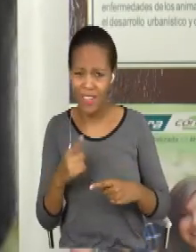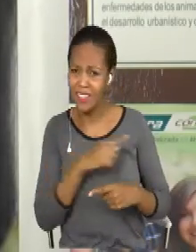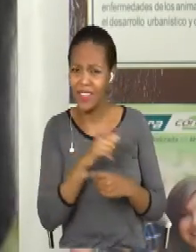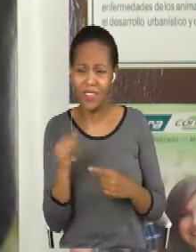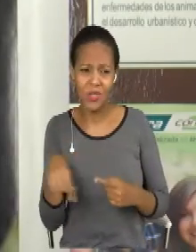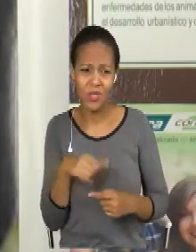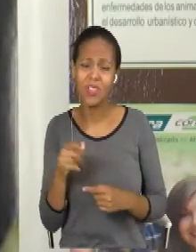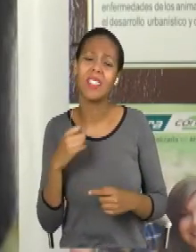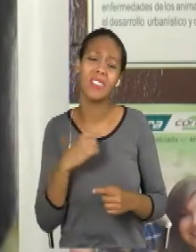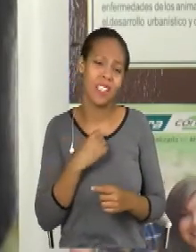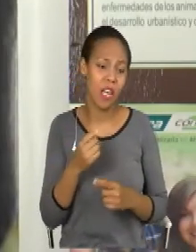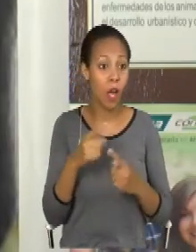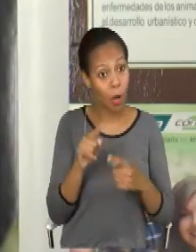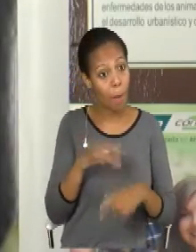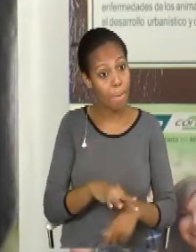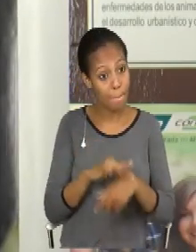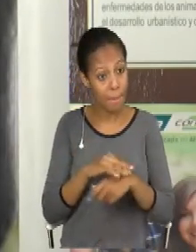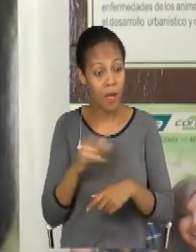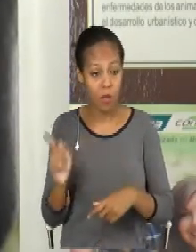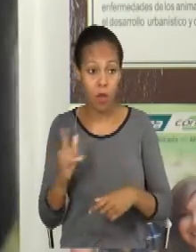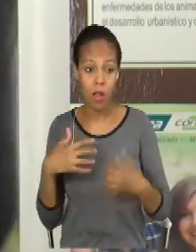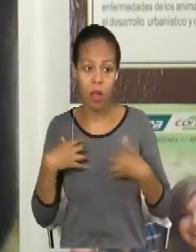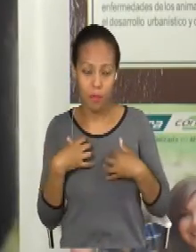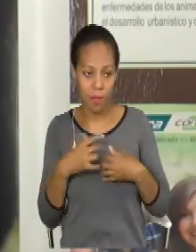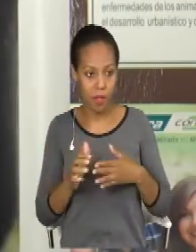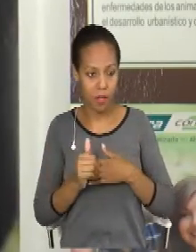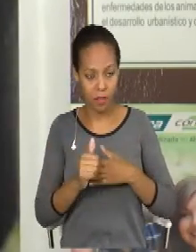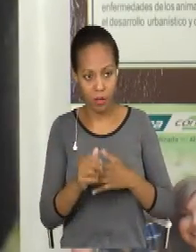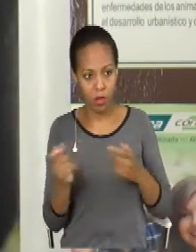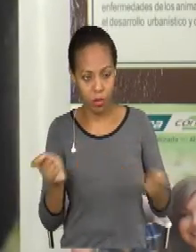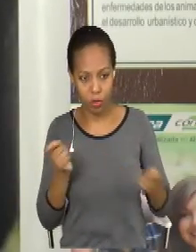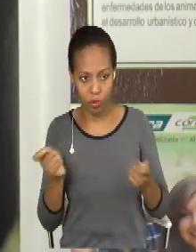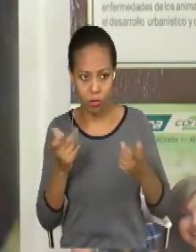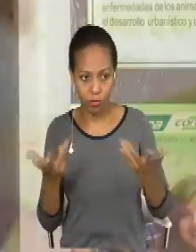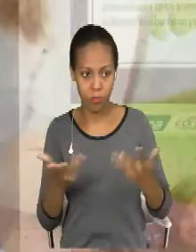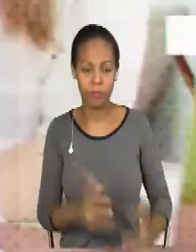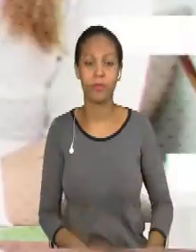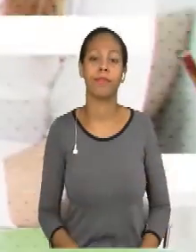médico veterinario es quien lo debe orientar de cómo controlarlos.